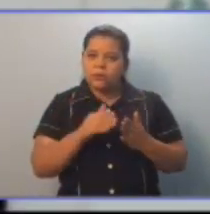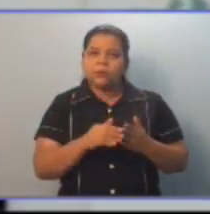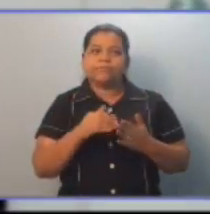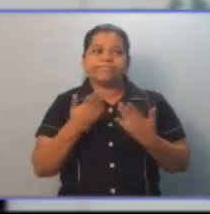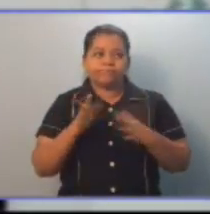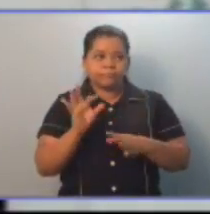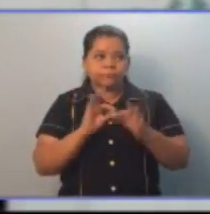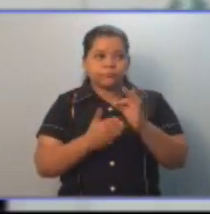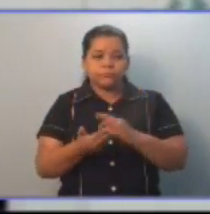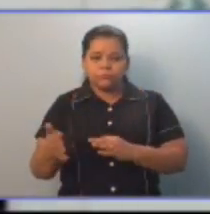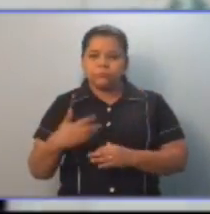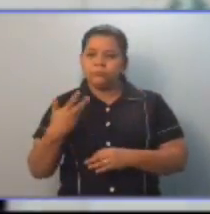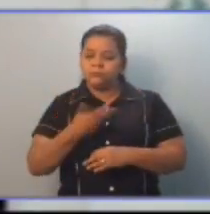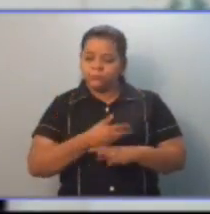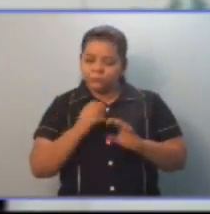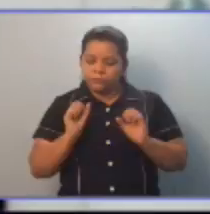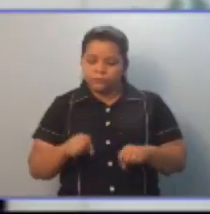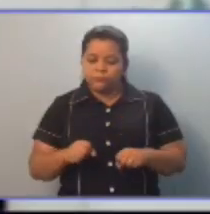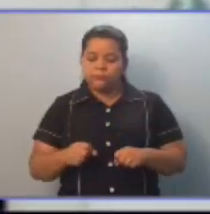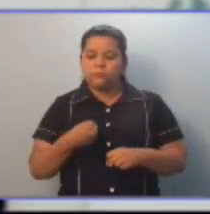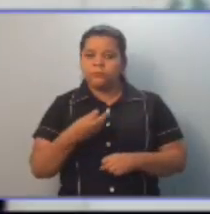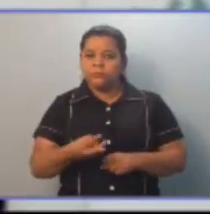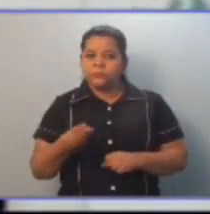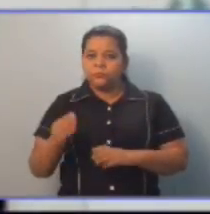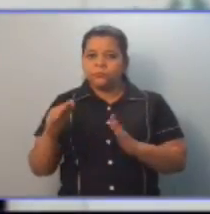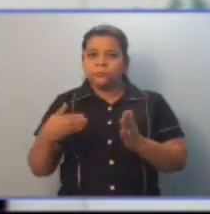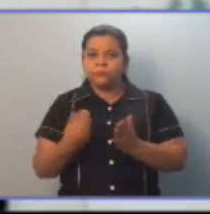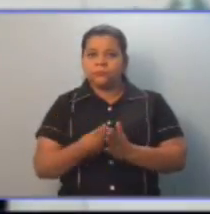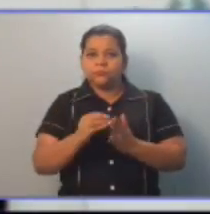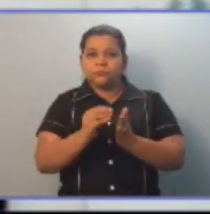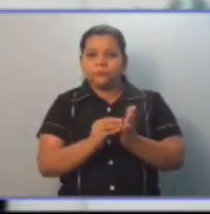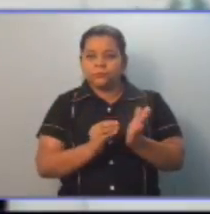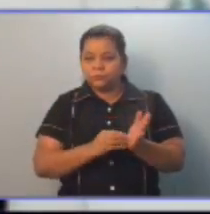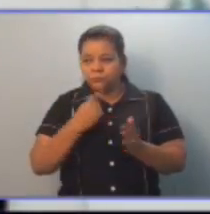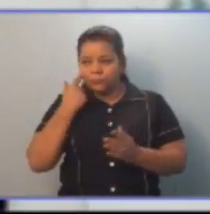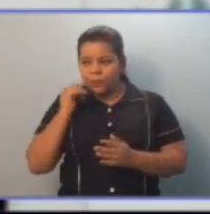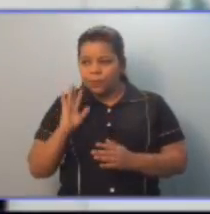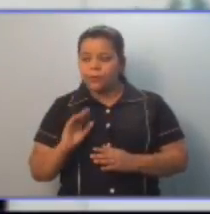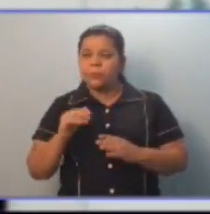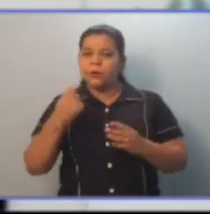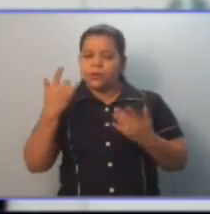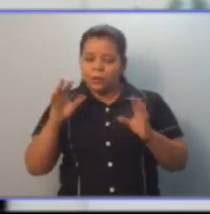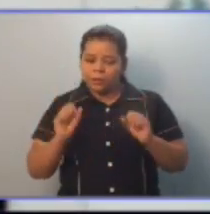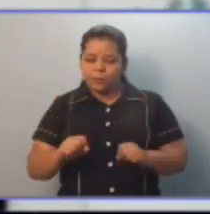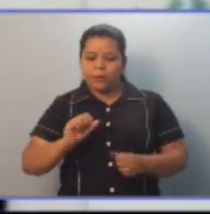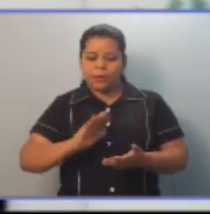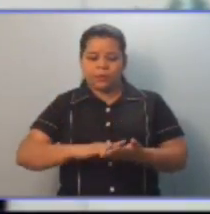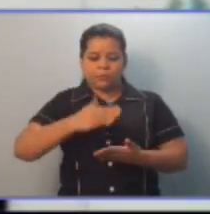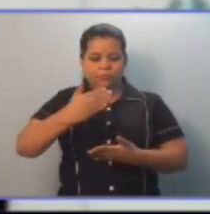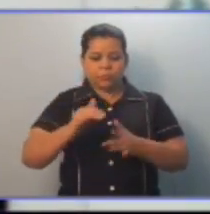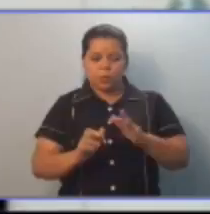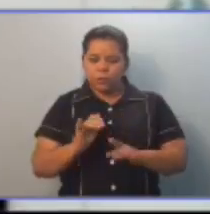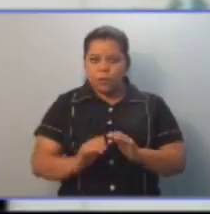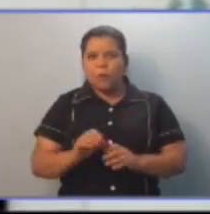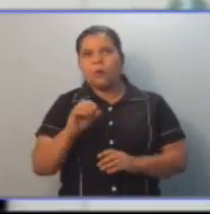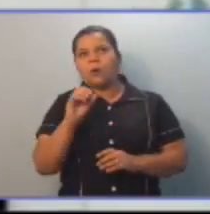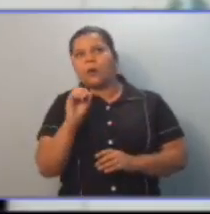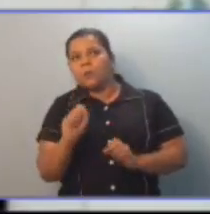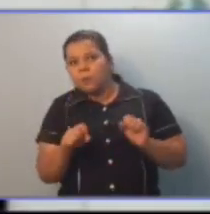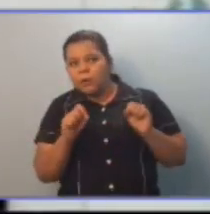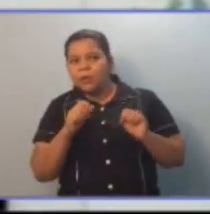que hay que hacer ahí, hay que dotar de material y de contenido a los tribunales. Por ejemplo, para que estos tengan computadora, tengan internet. Entonces también